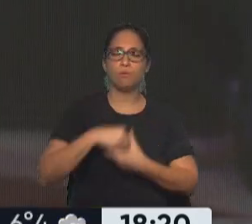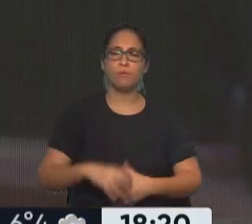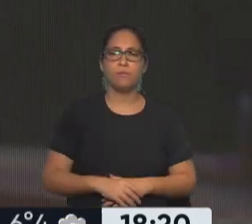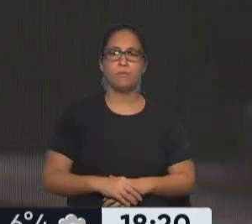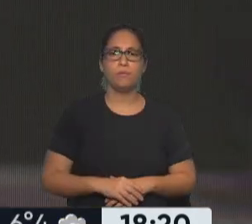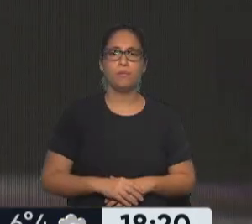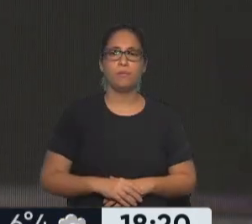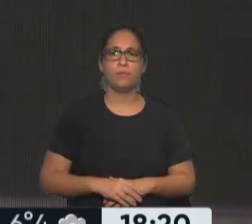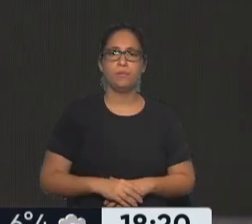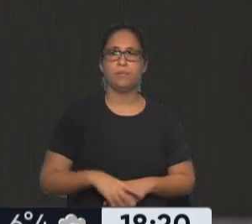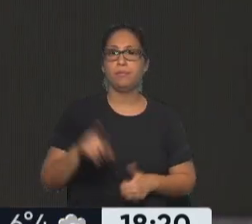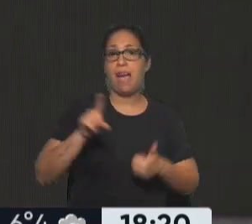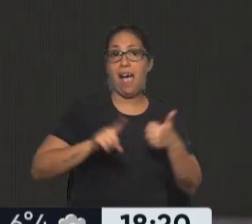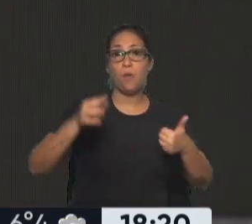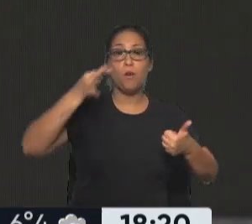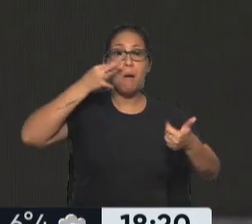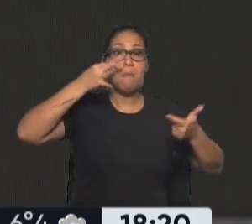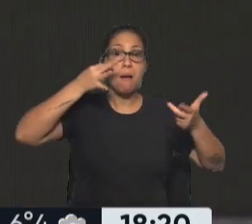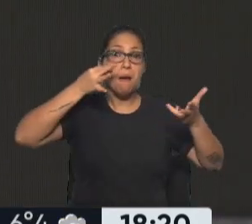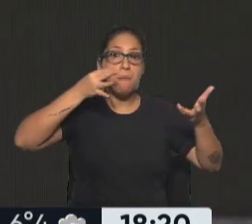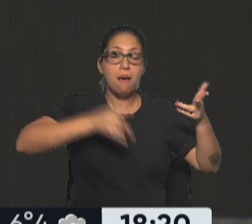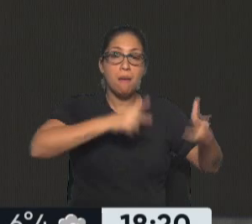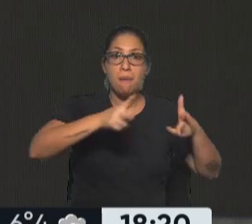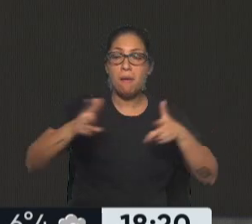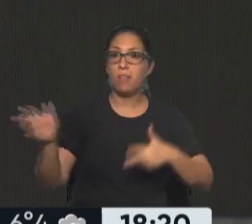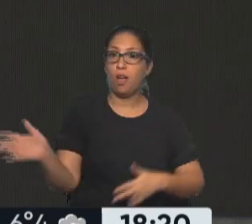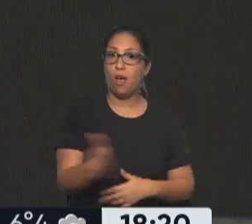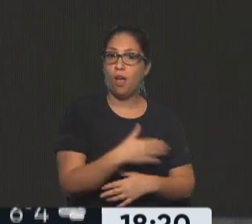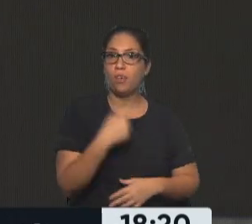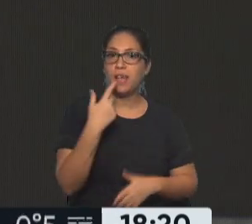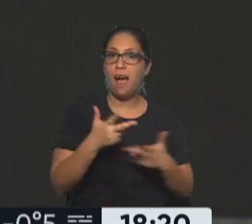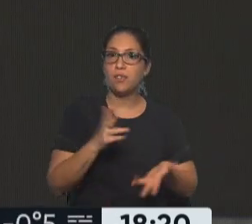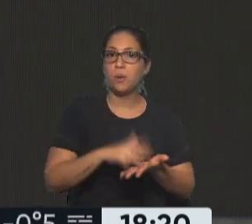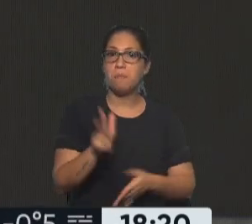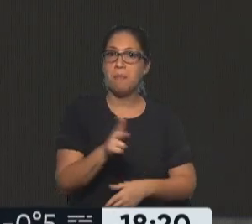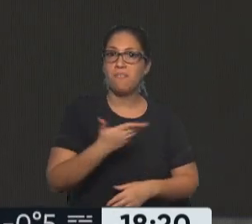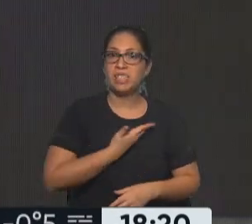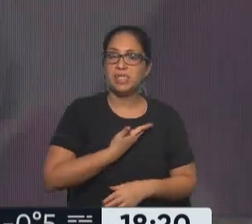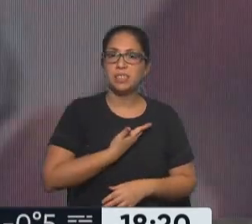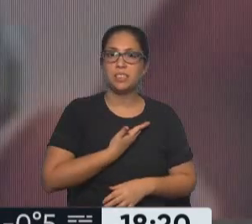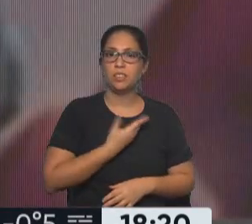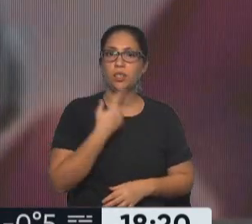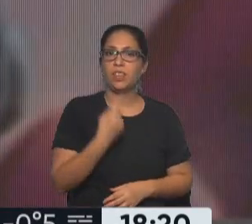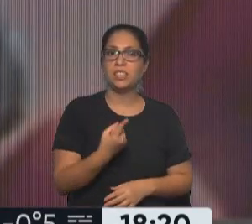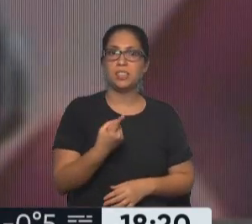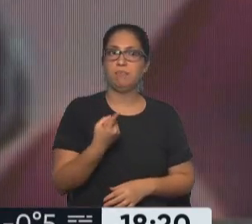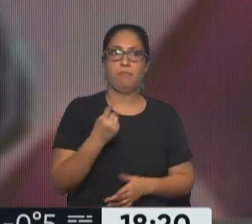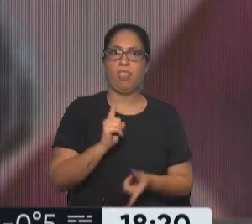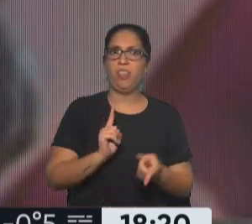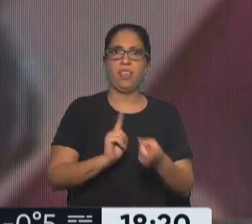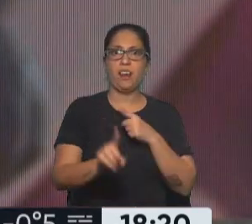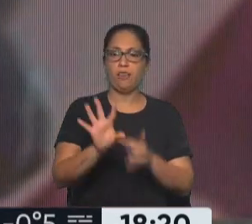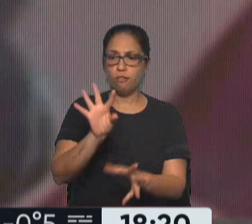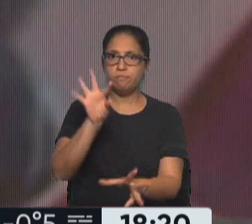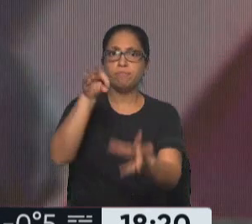Bueno, decían algunos de los testimonios que recién compartíamos, ¿no? Un Papa Francisco que durante su papado ha tenido intervención directa,